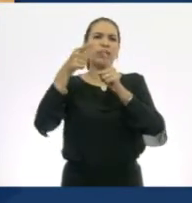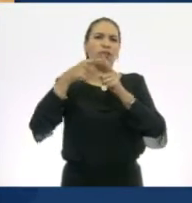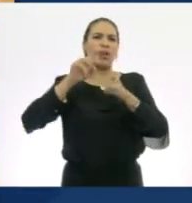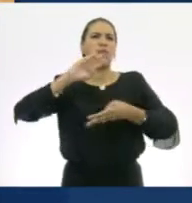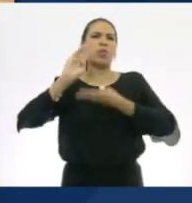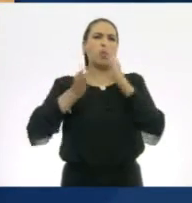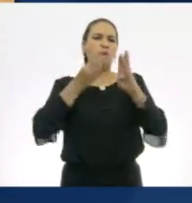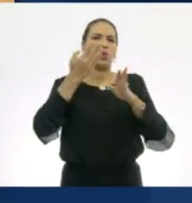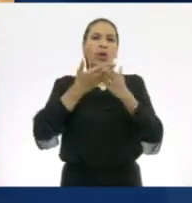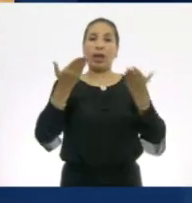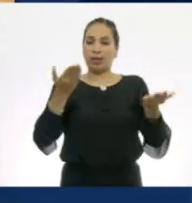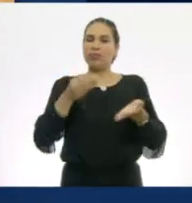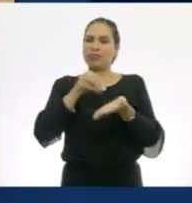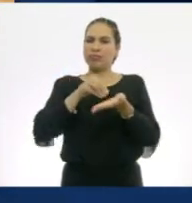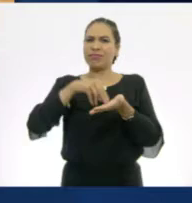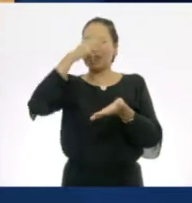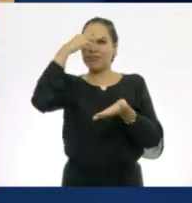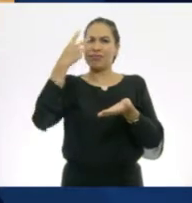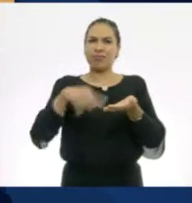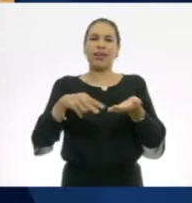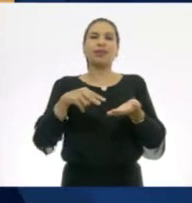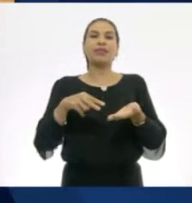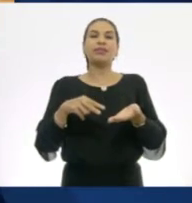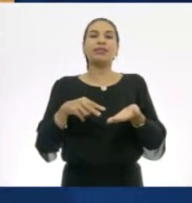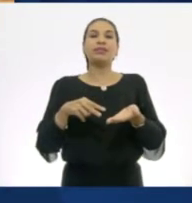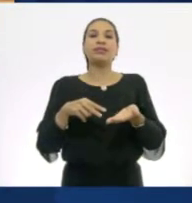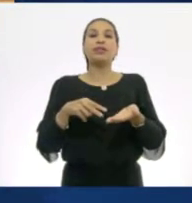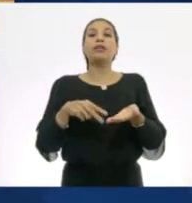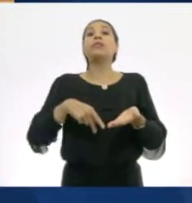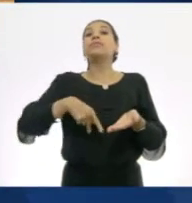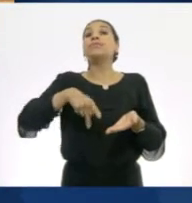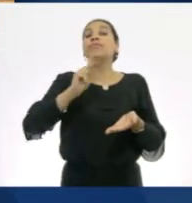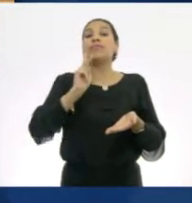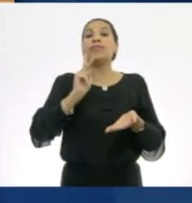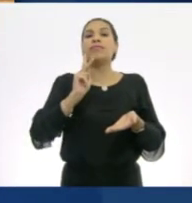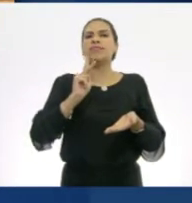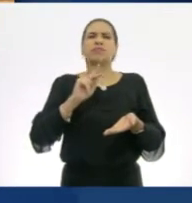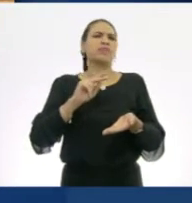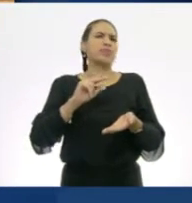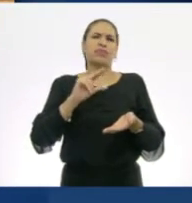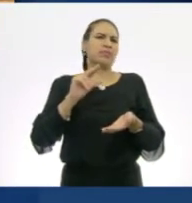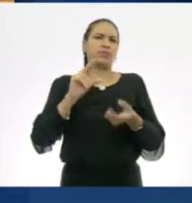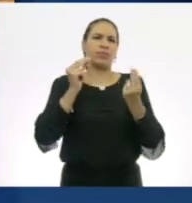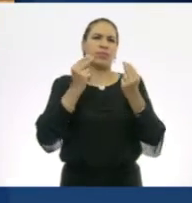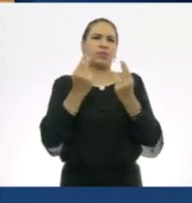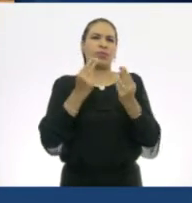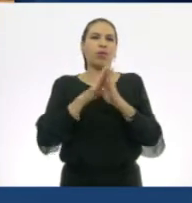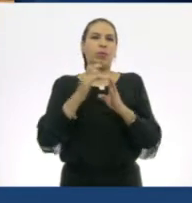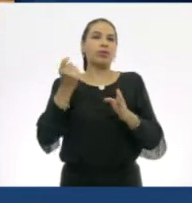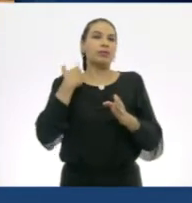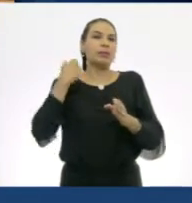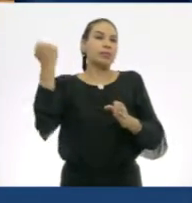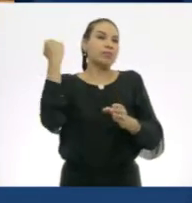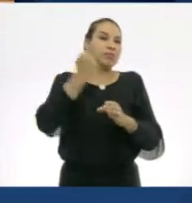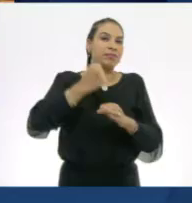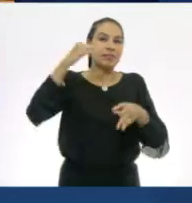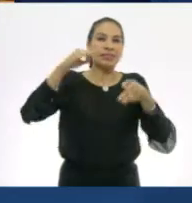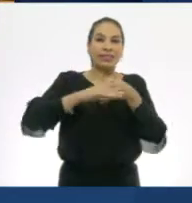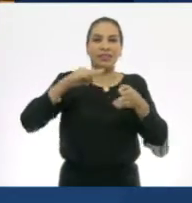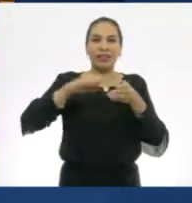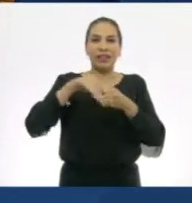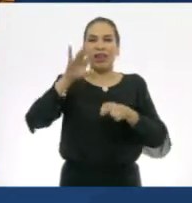del mundo, aún en México. Sin embargo, no necesariamente es una caza activa como muchas veces